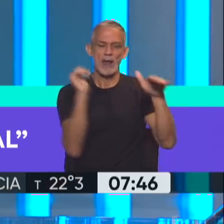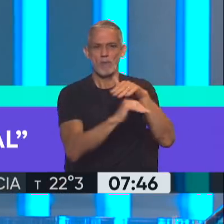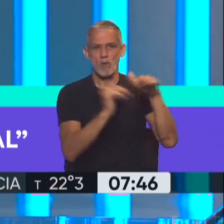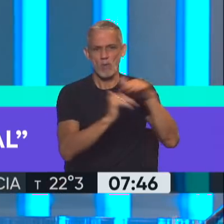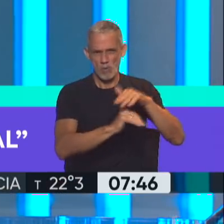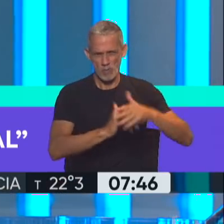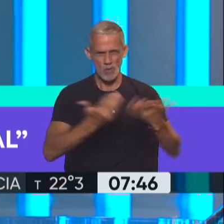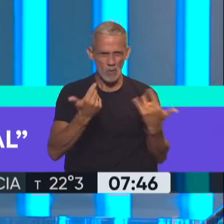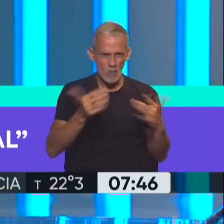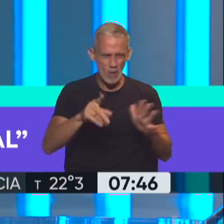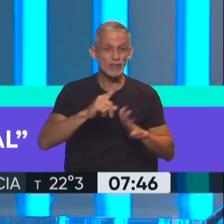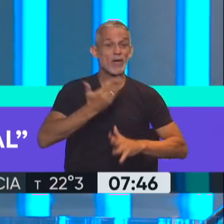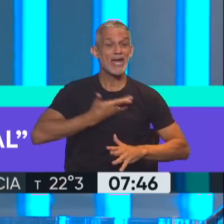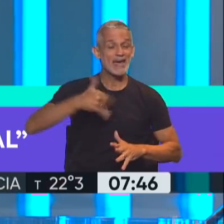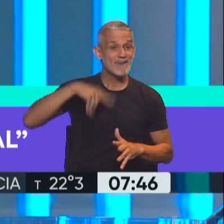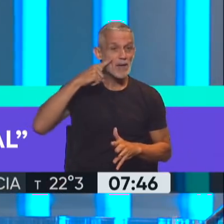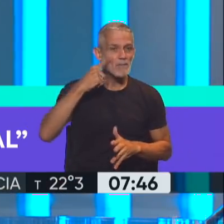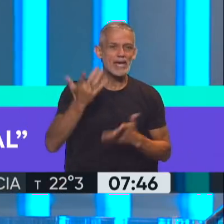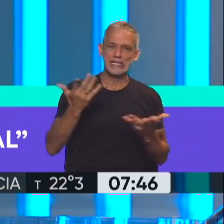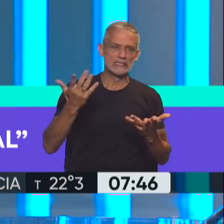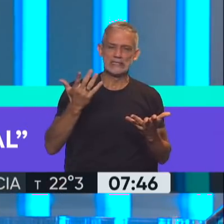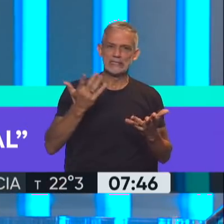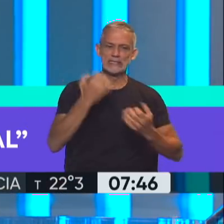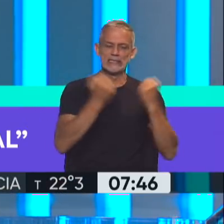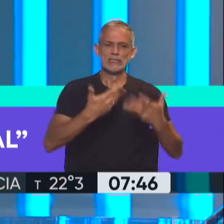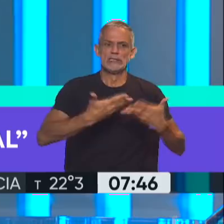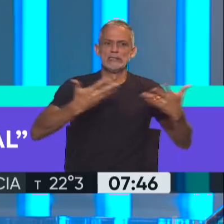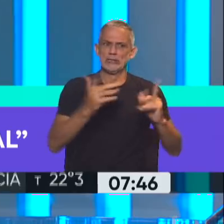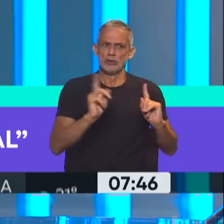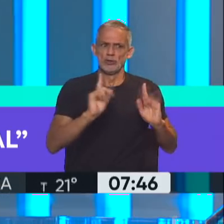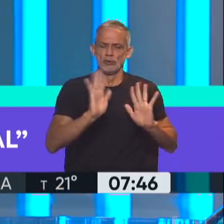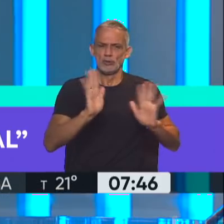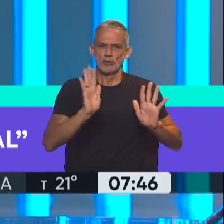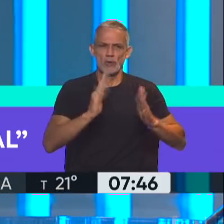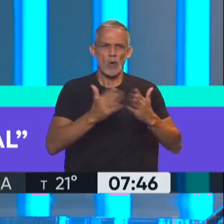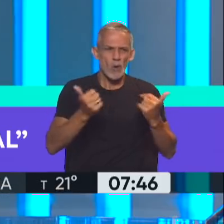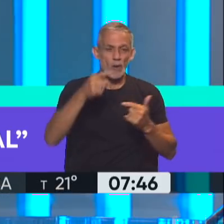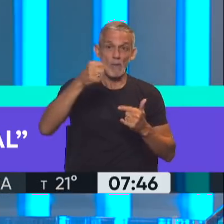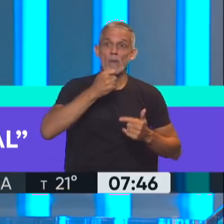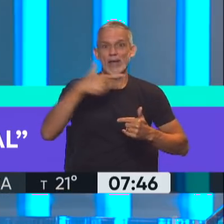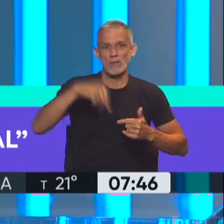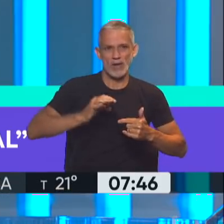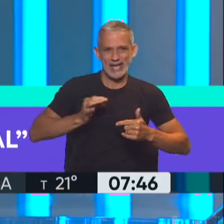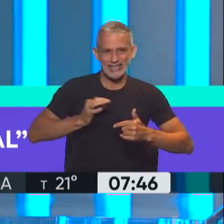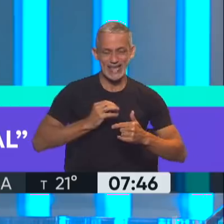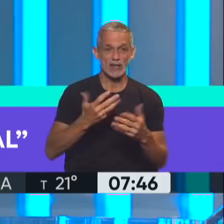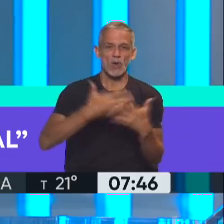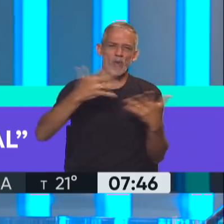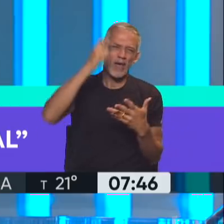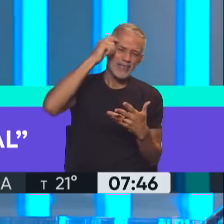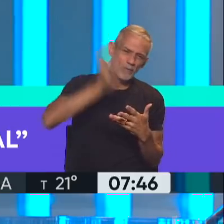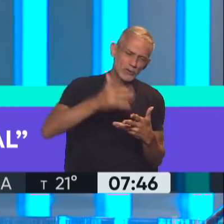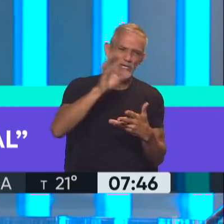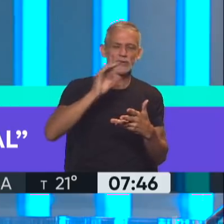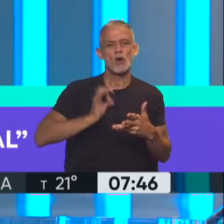entonces al fmi le interesa que no crezca tanto y tan rápidamente como ocurrió este año por ejemplo que creciste 10 por ciento